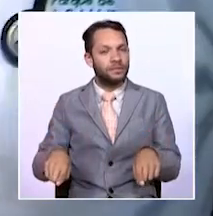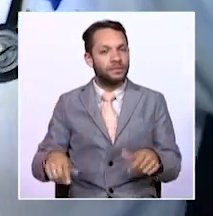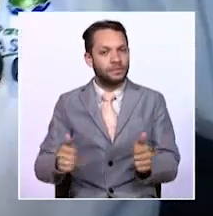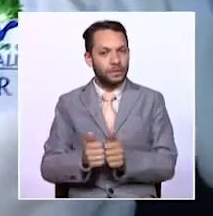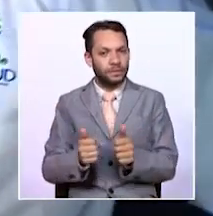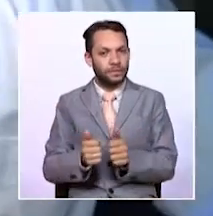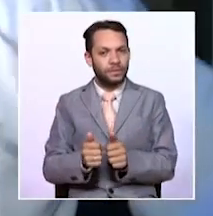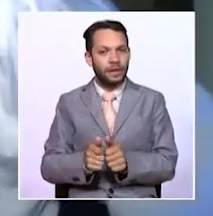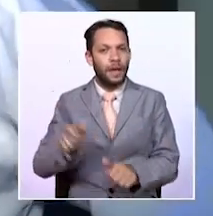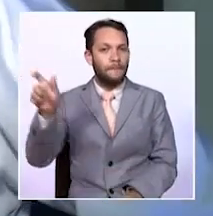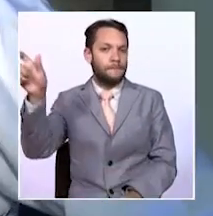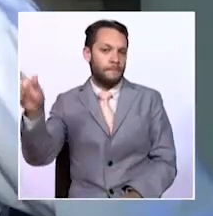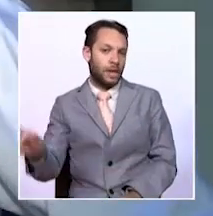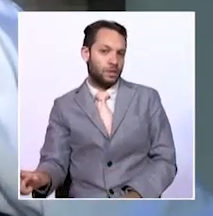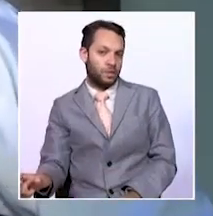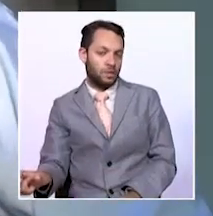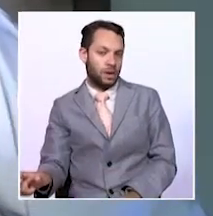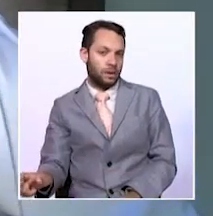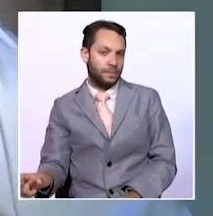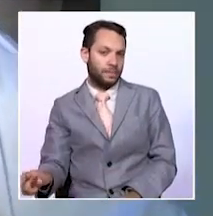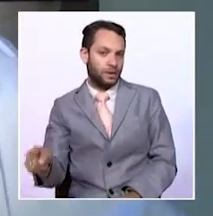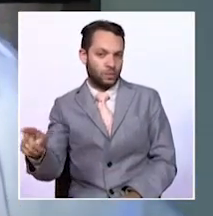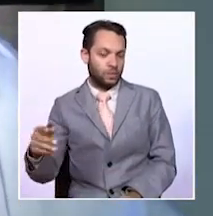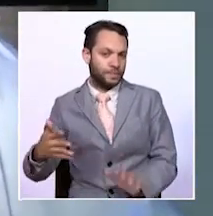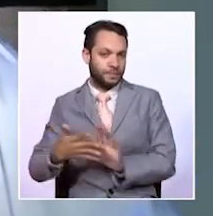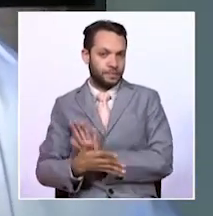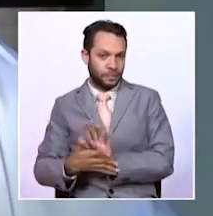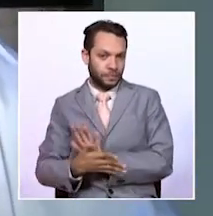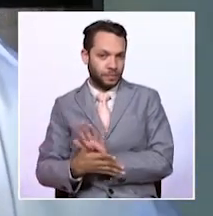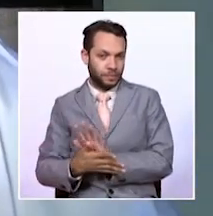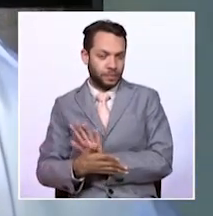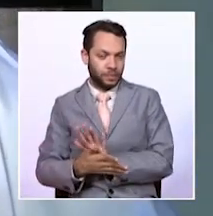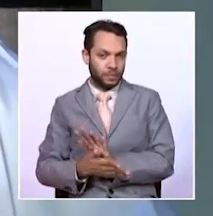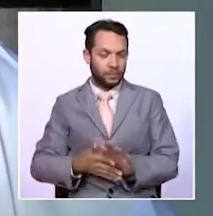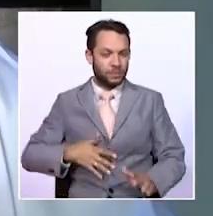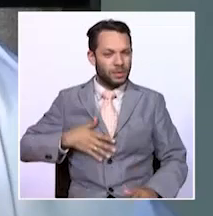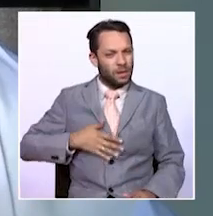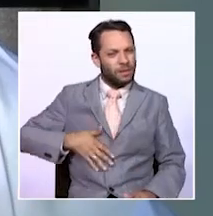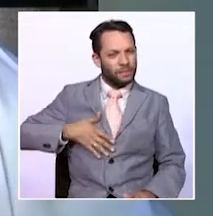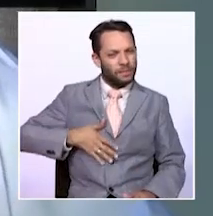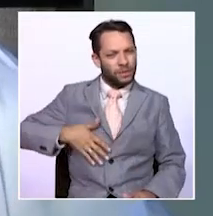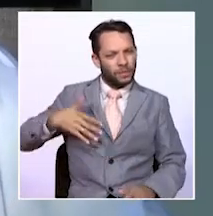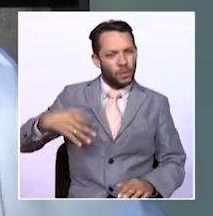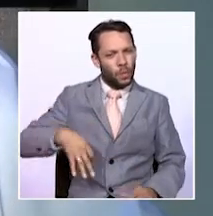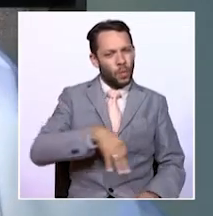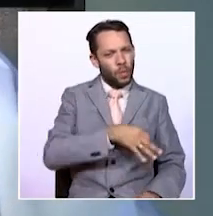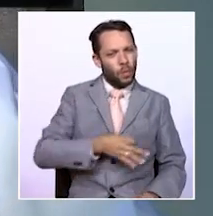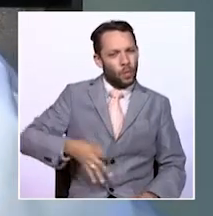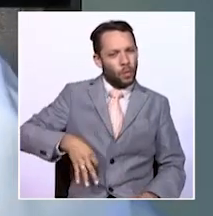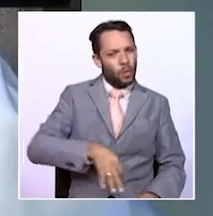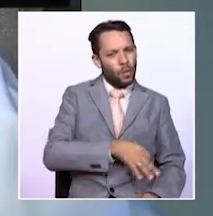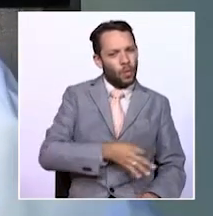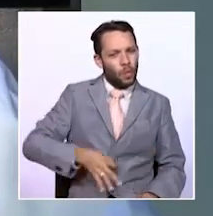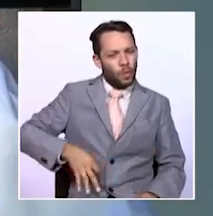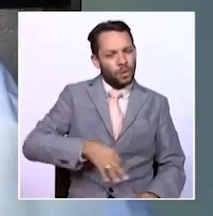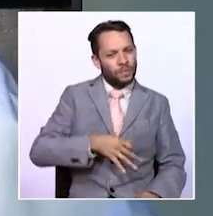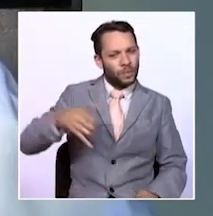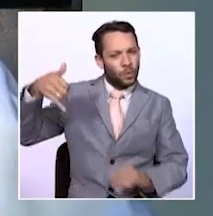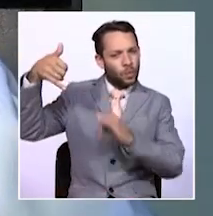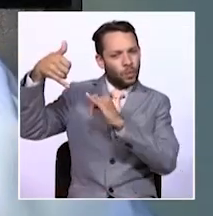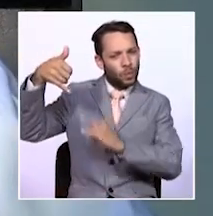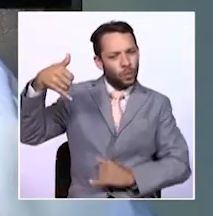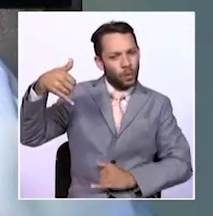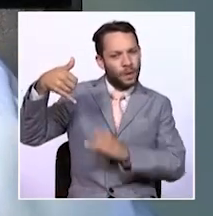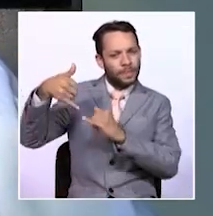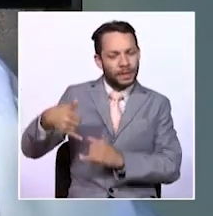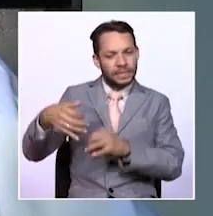una paciente que se encuentra desarrollando el programa de colonterapia con recambio de flora intestinal y voy a hablar un poquito de la historia de